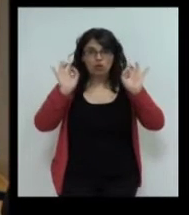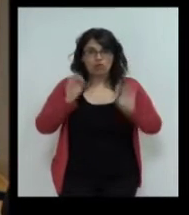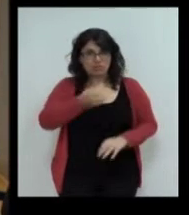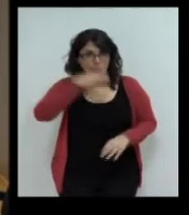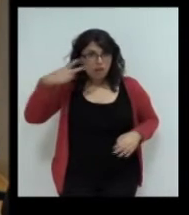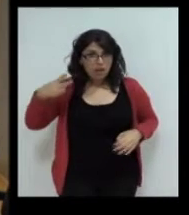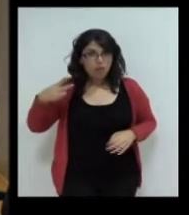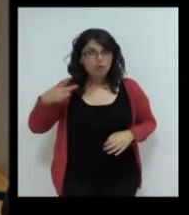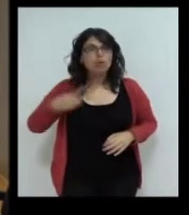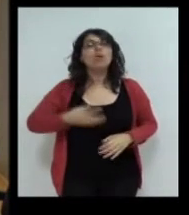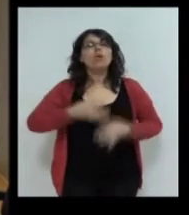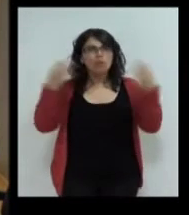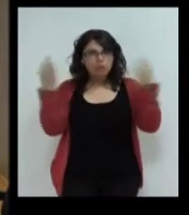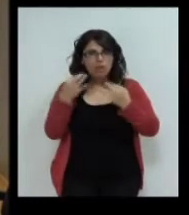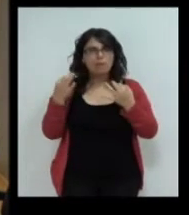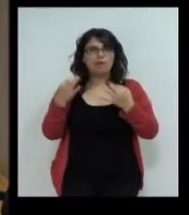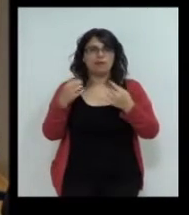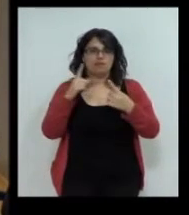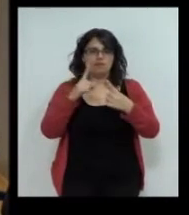casos tendría que permitir esto.